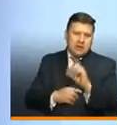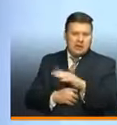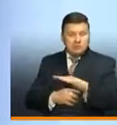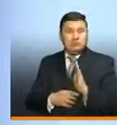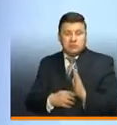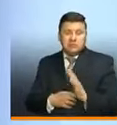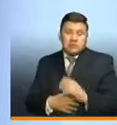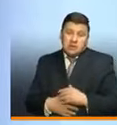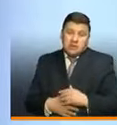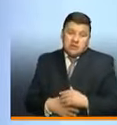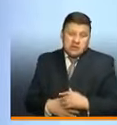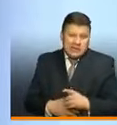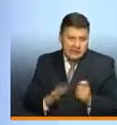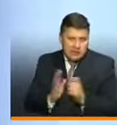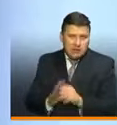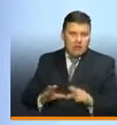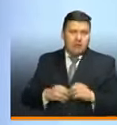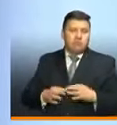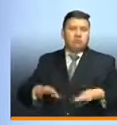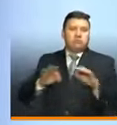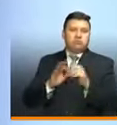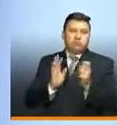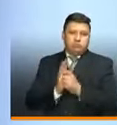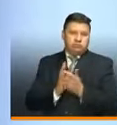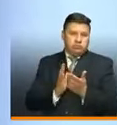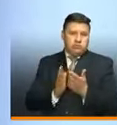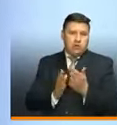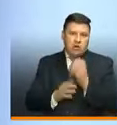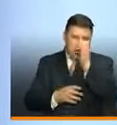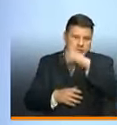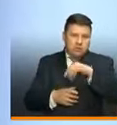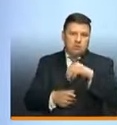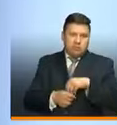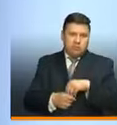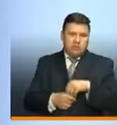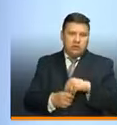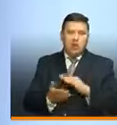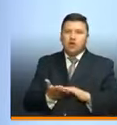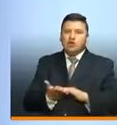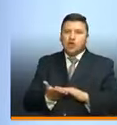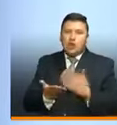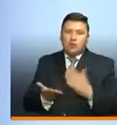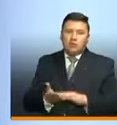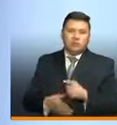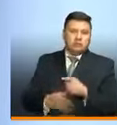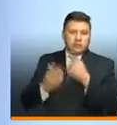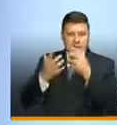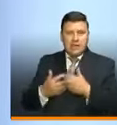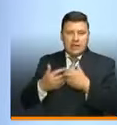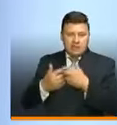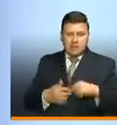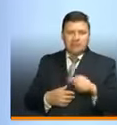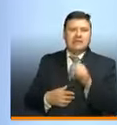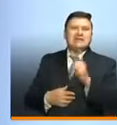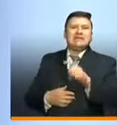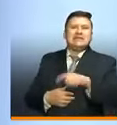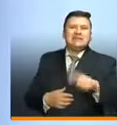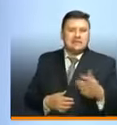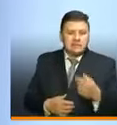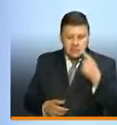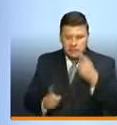vulnerables. Entonces, esto hace parte también de ese concepto de la solidaridad. El sector empresarial